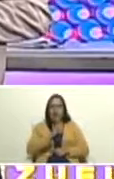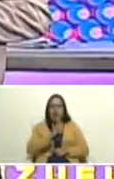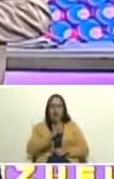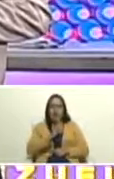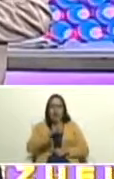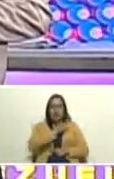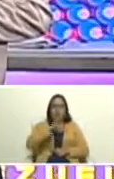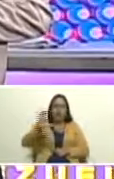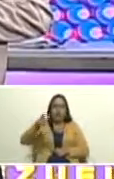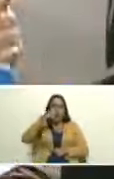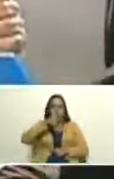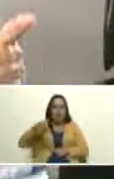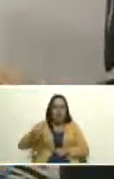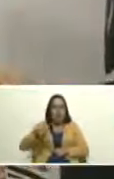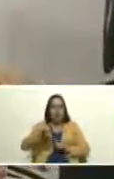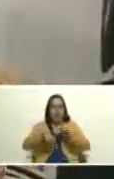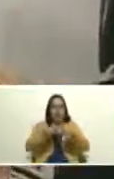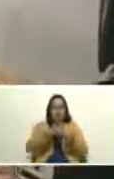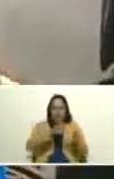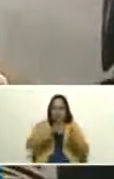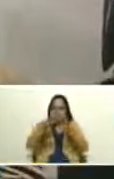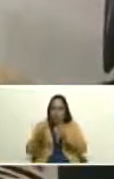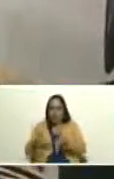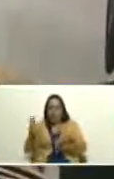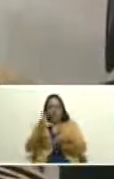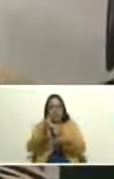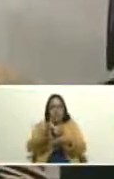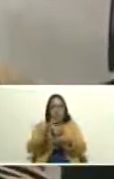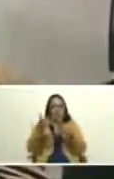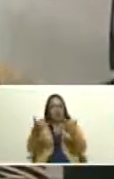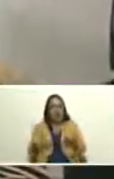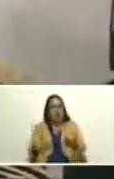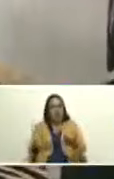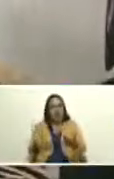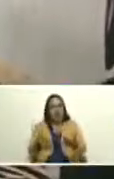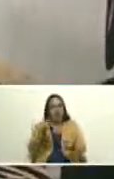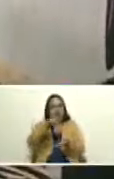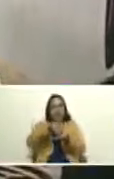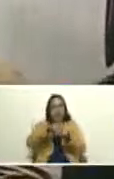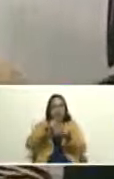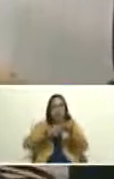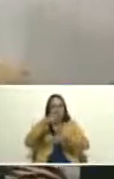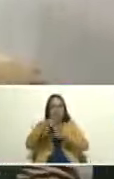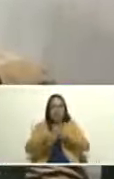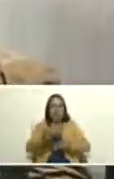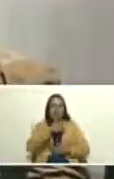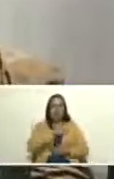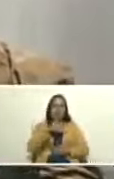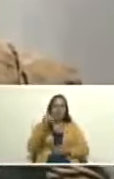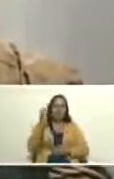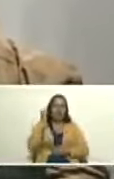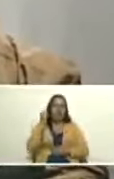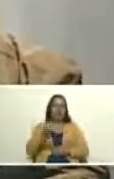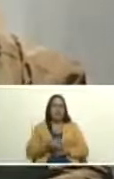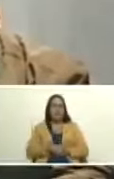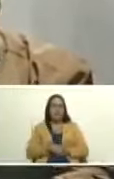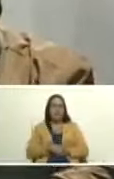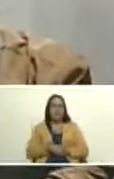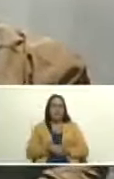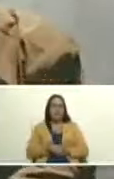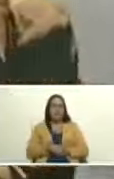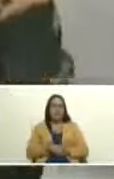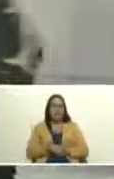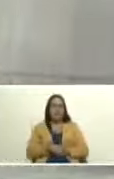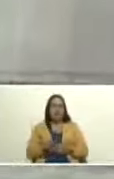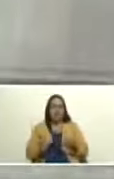Soberano del Pueblo. Después de ahí pasé al Bicentenario. Hoy en día estoy participando en el programa Soy Mujer por la